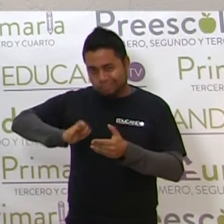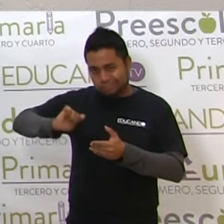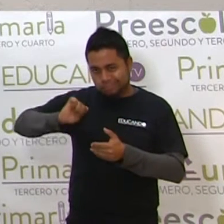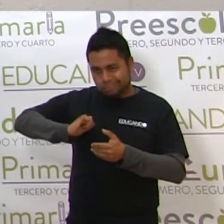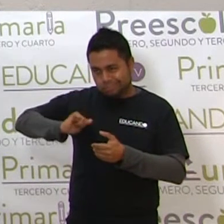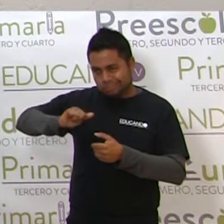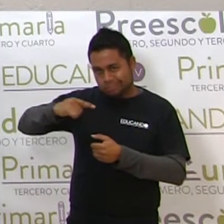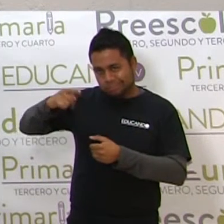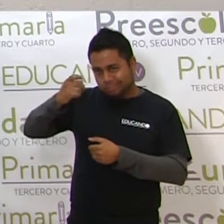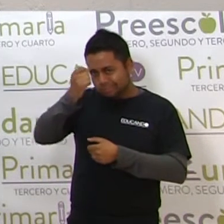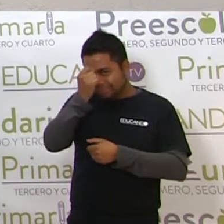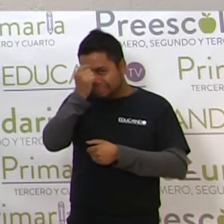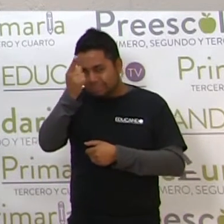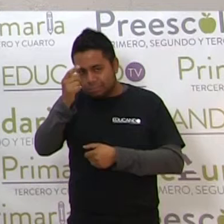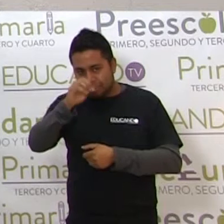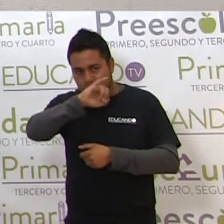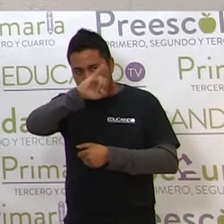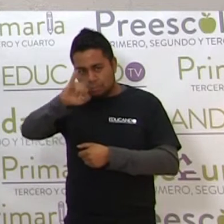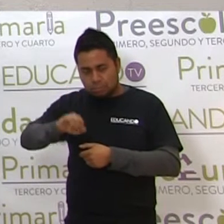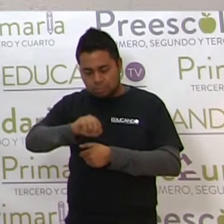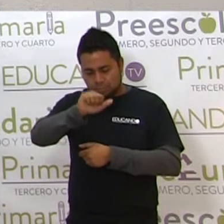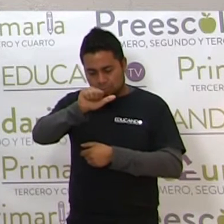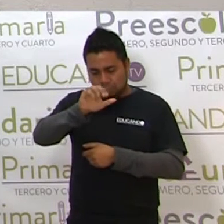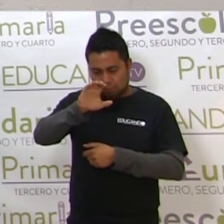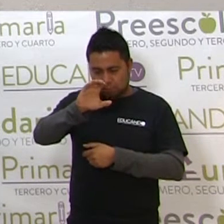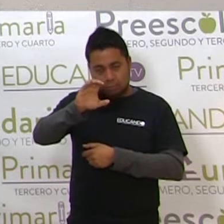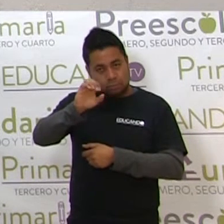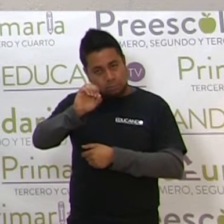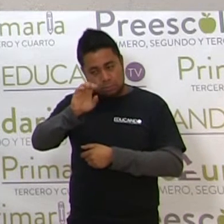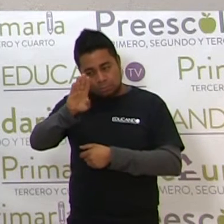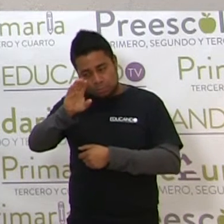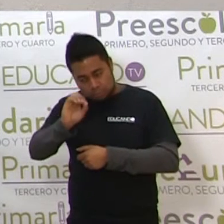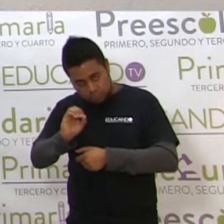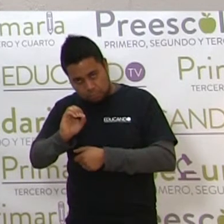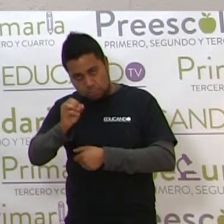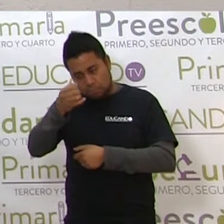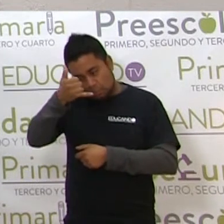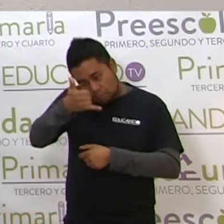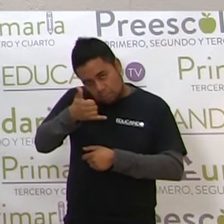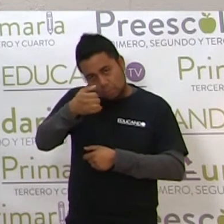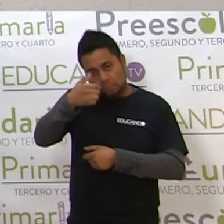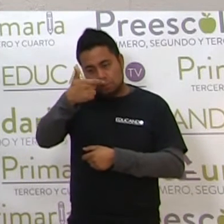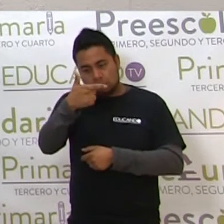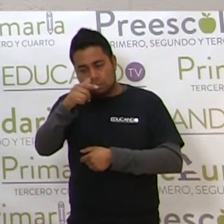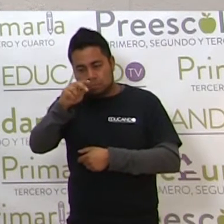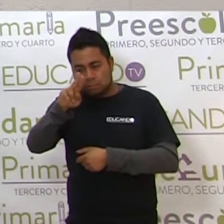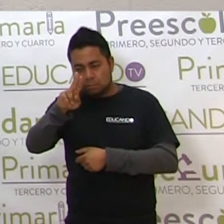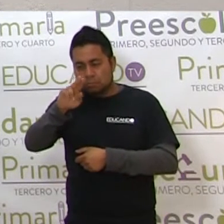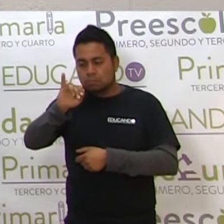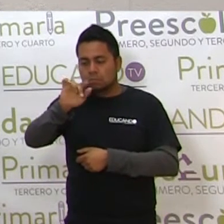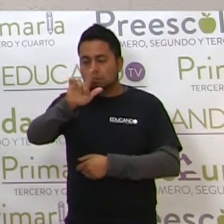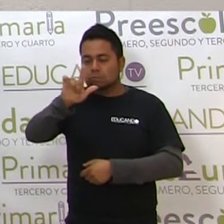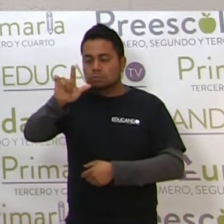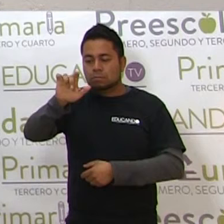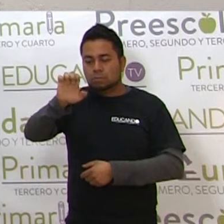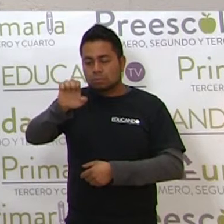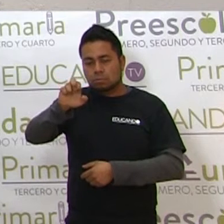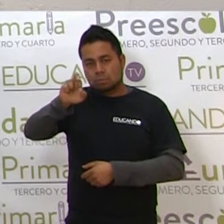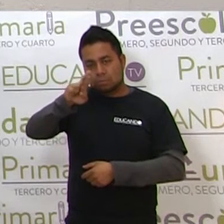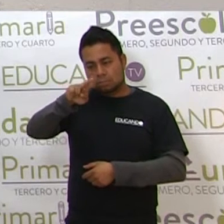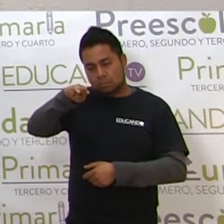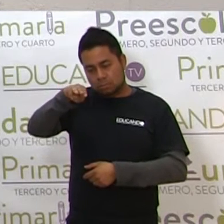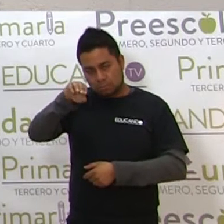hermanos Jacobo y Guillermo grim que son los escritores los